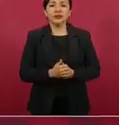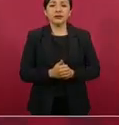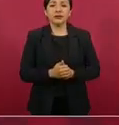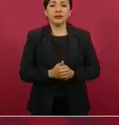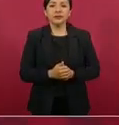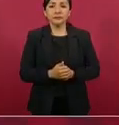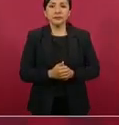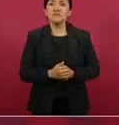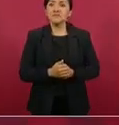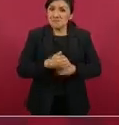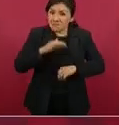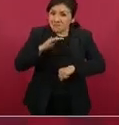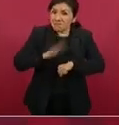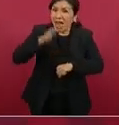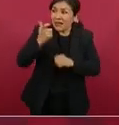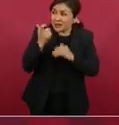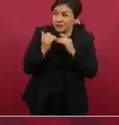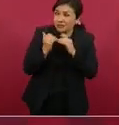todavía más,